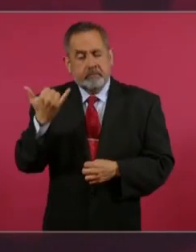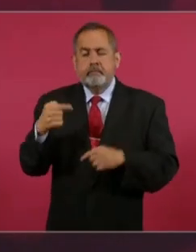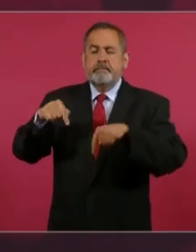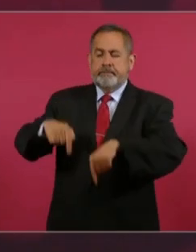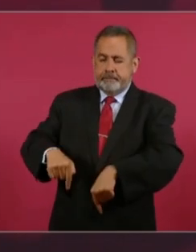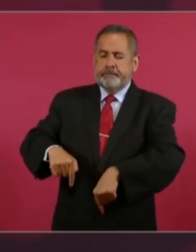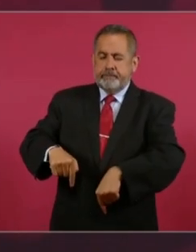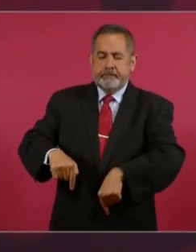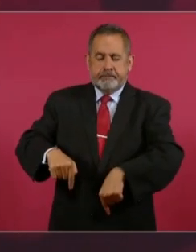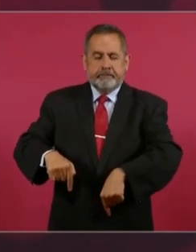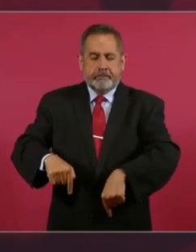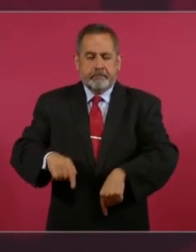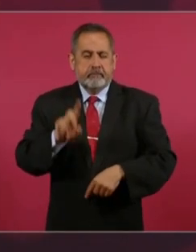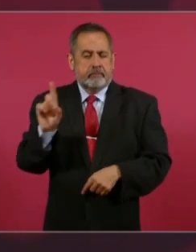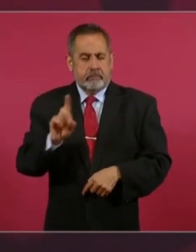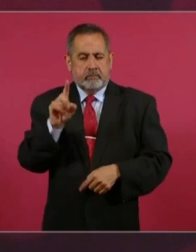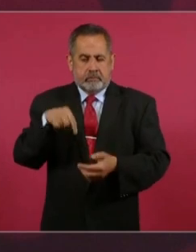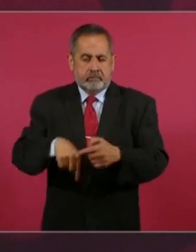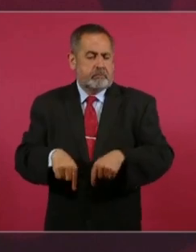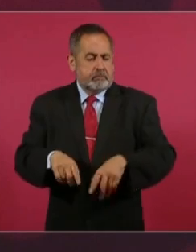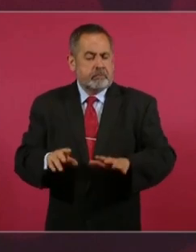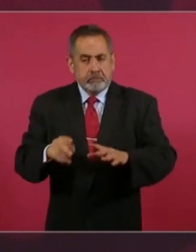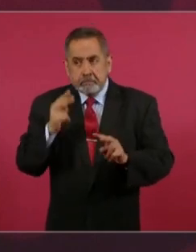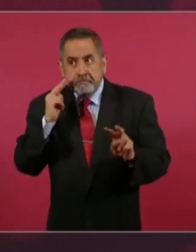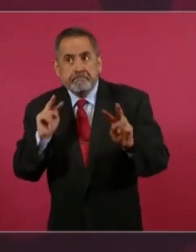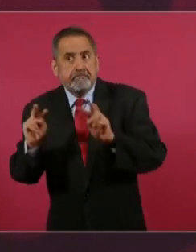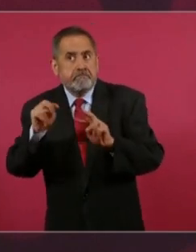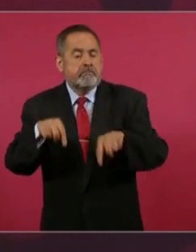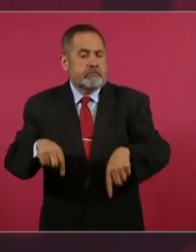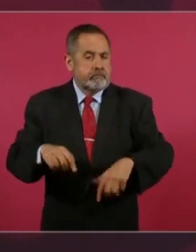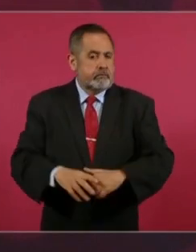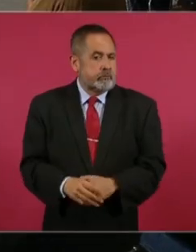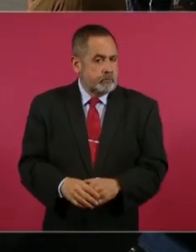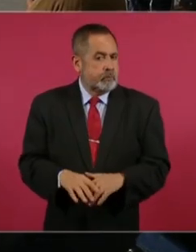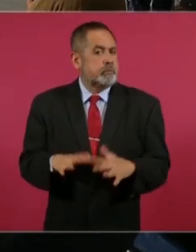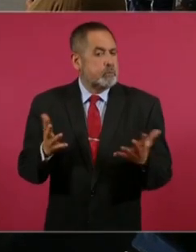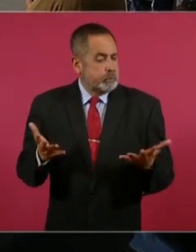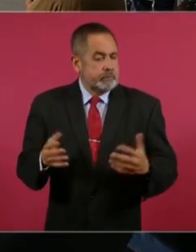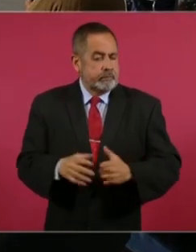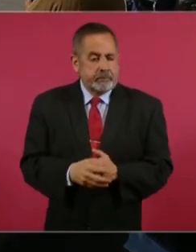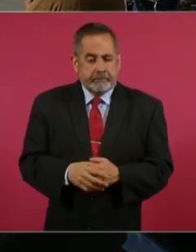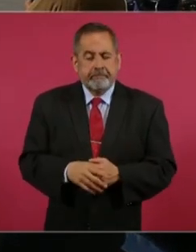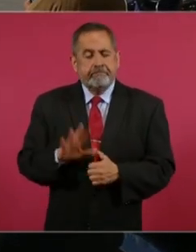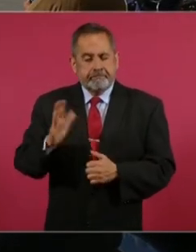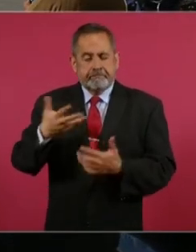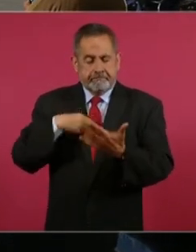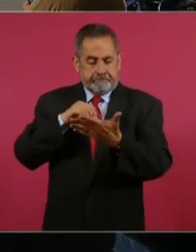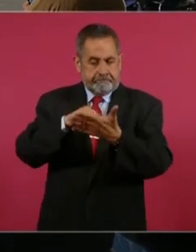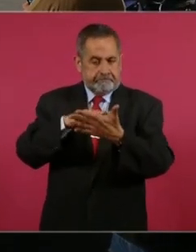el domingo. Entonces, ya tenemos